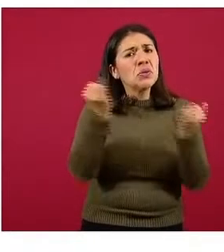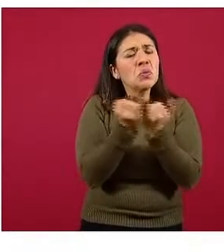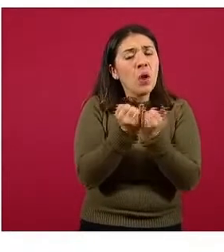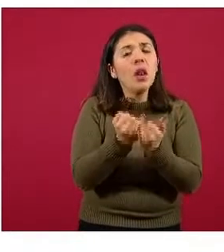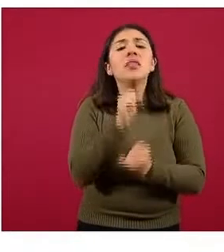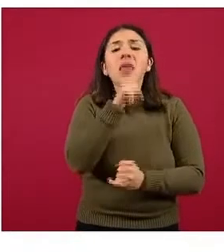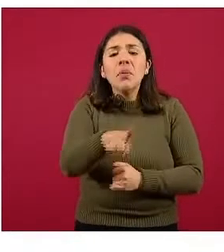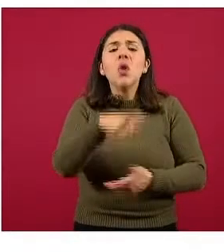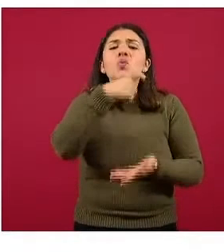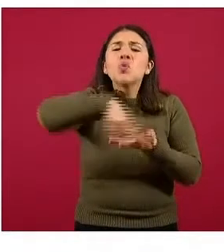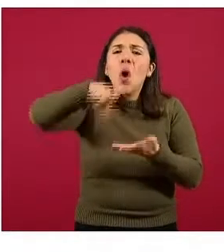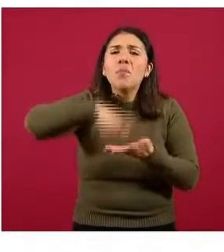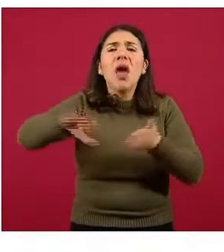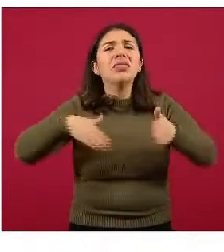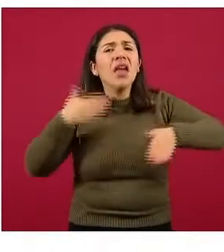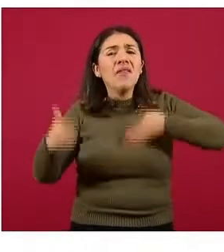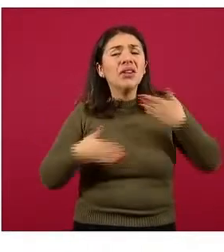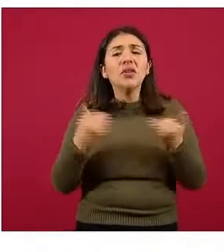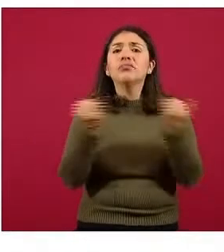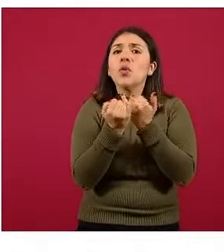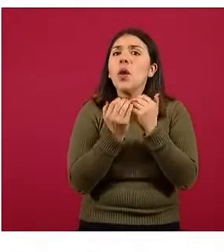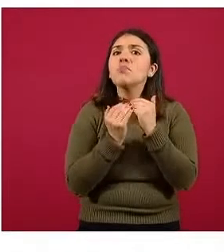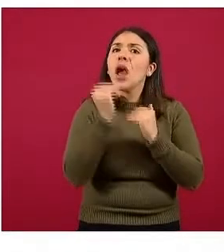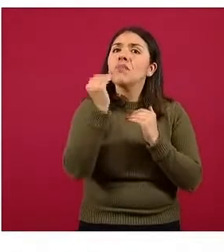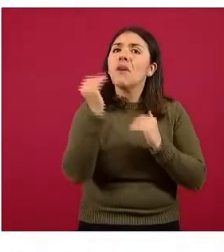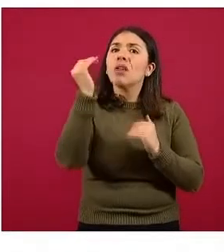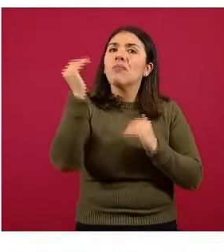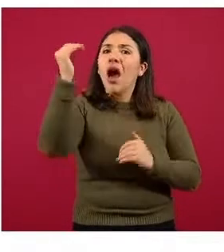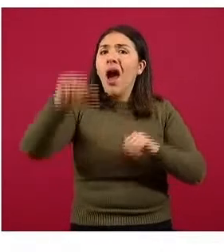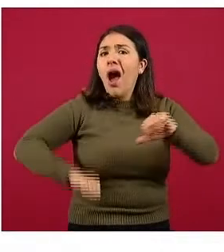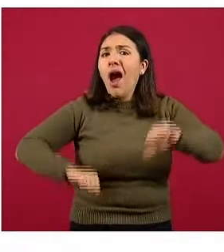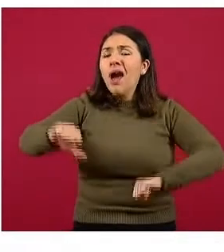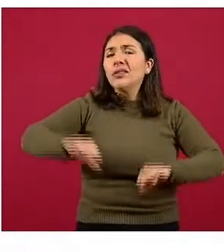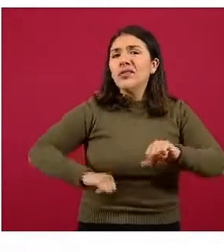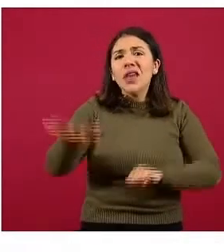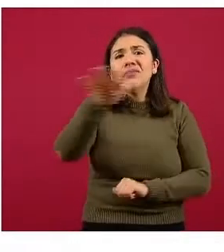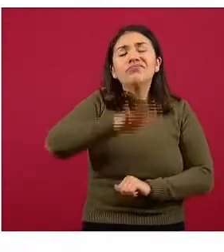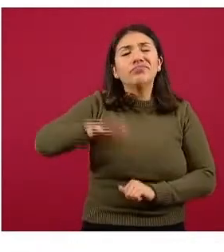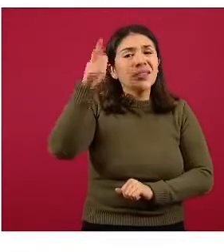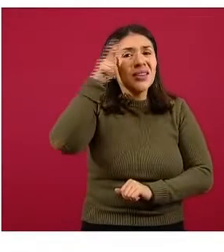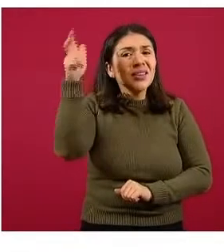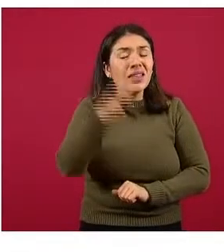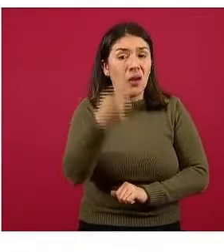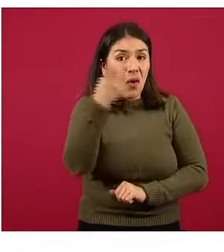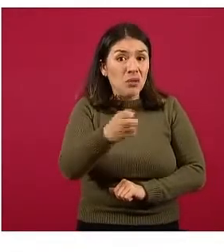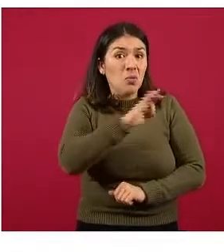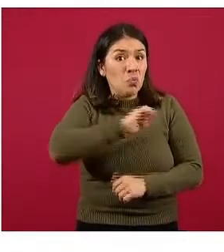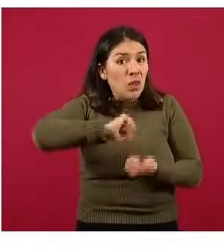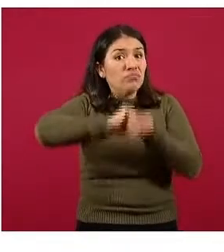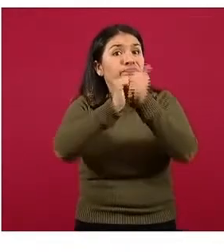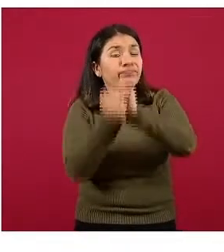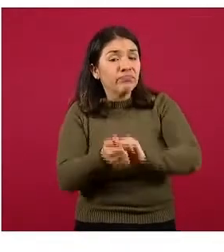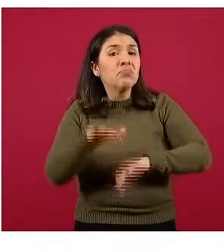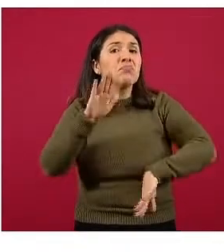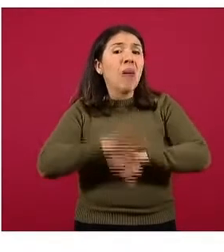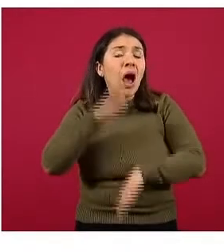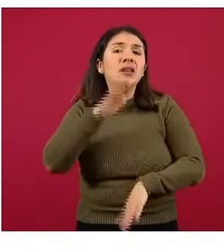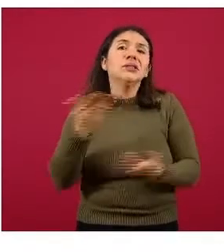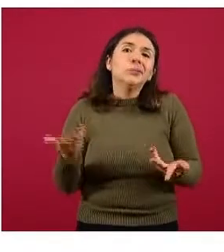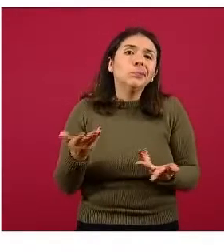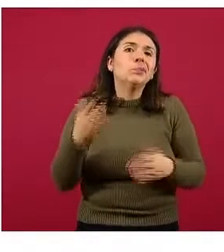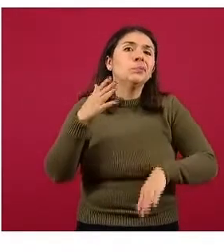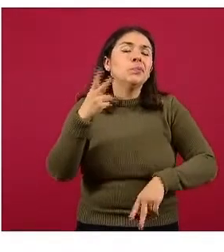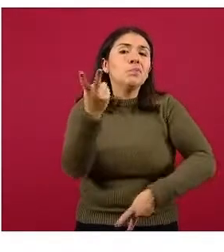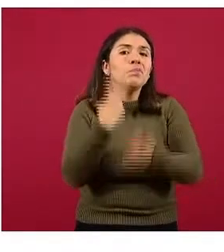sobre compras y diversión se va incrementando la actividad y esto puede repercutir en